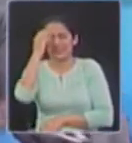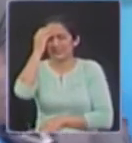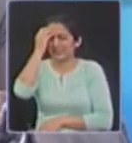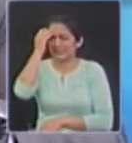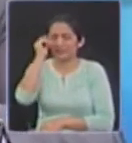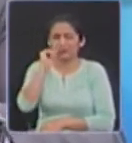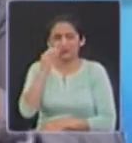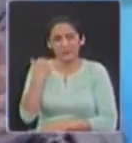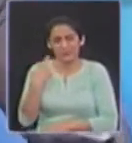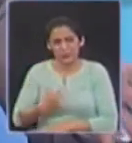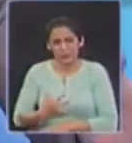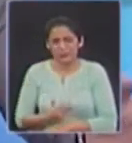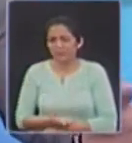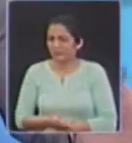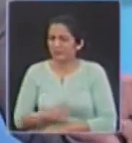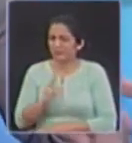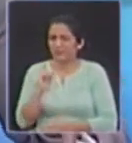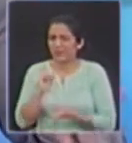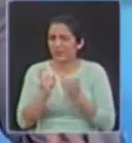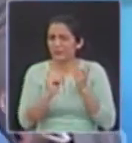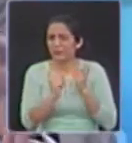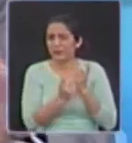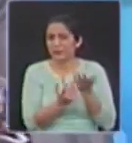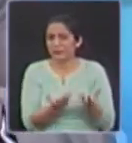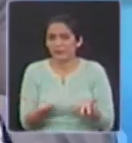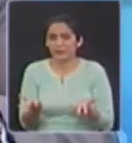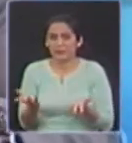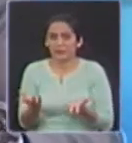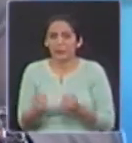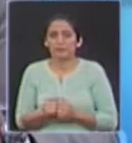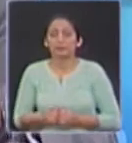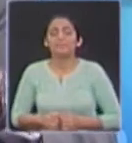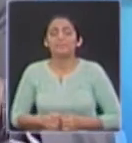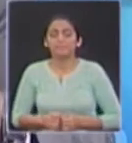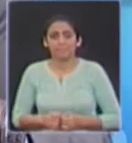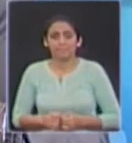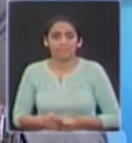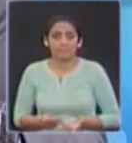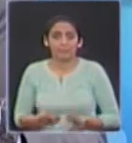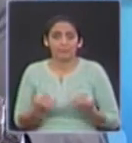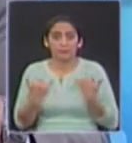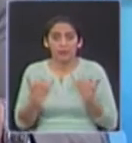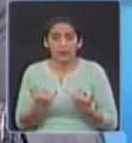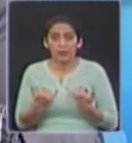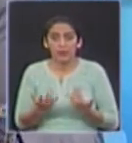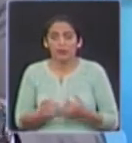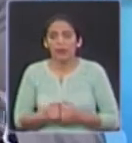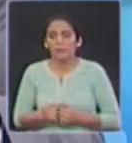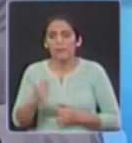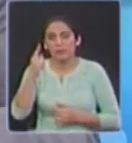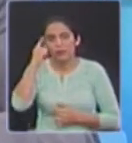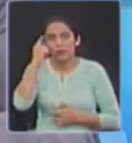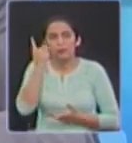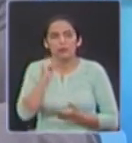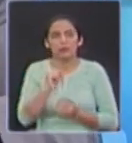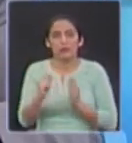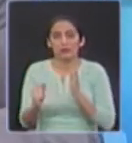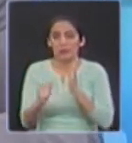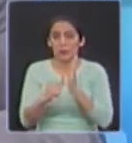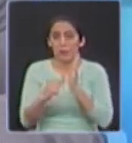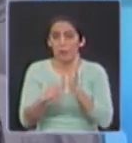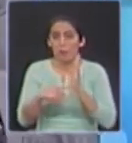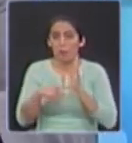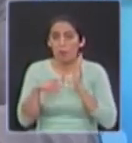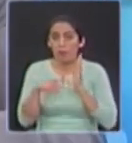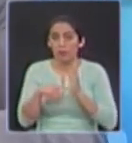solamente grandes o medianas empresas, sino también de los emprendimientos o las microempresas. Y justamente el tema de salvaguardias es un factor que ha generado